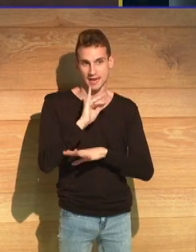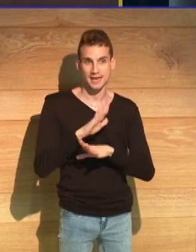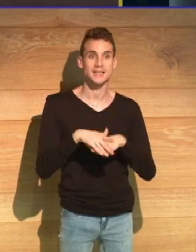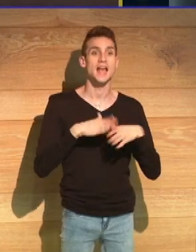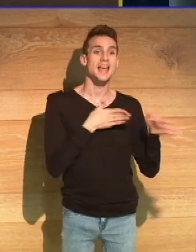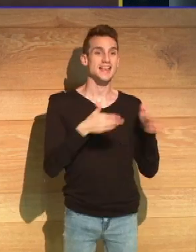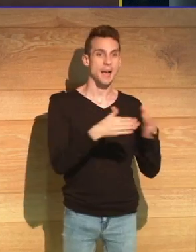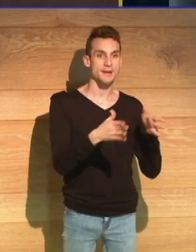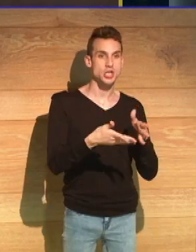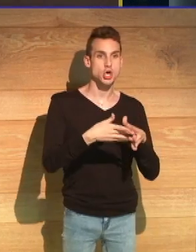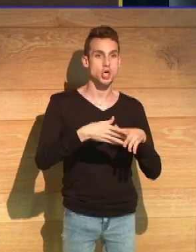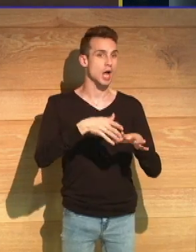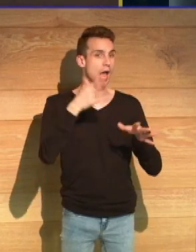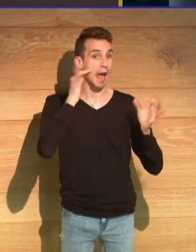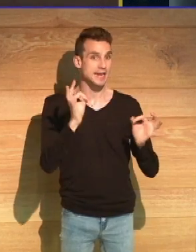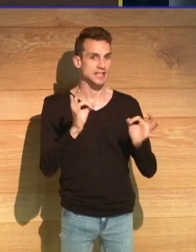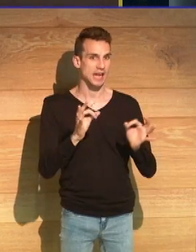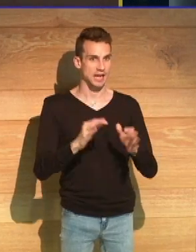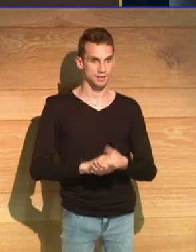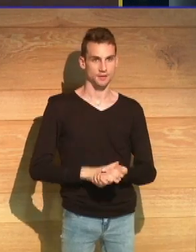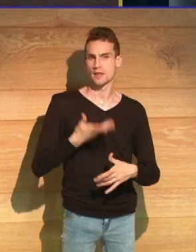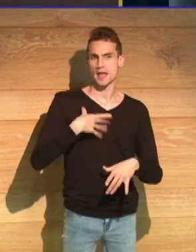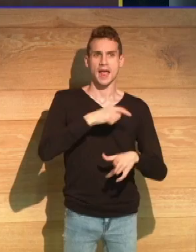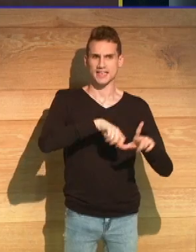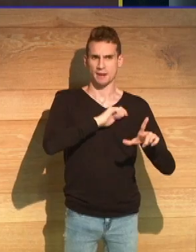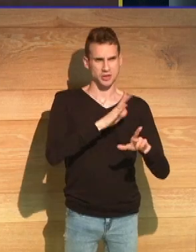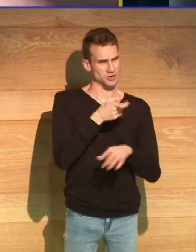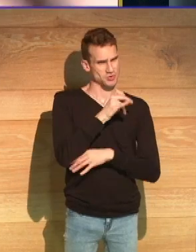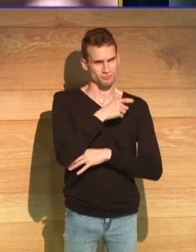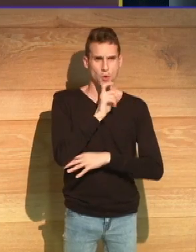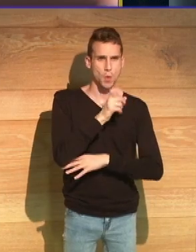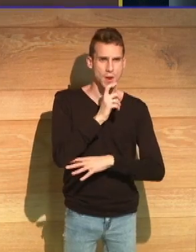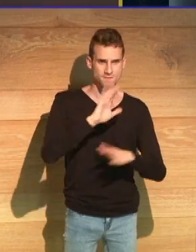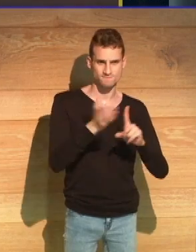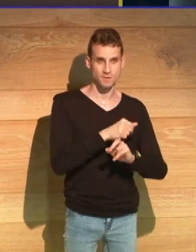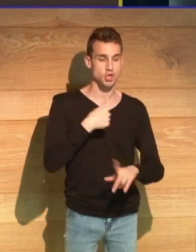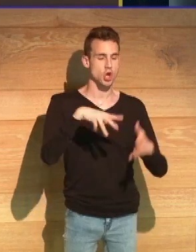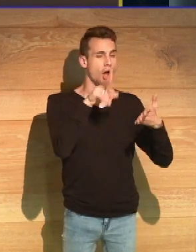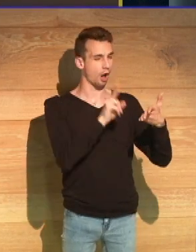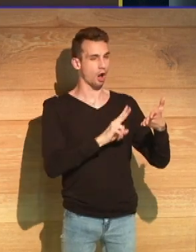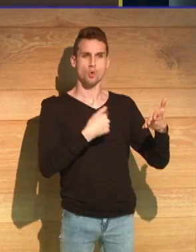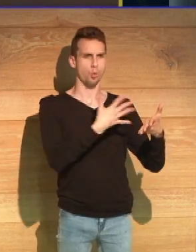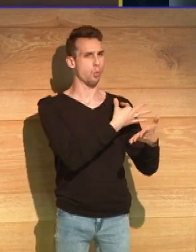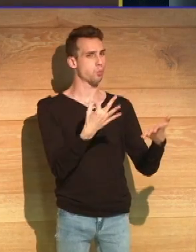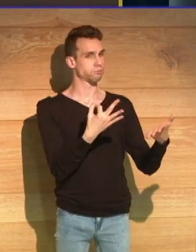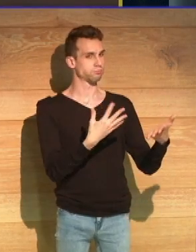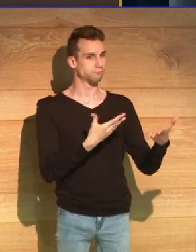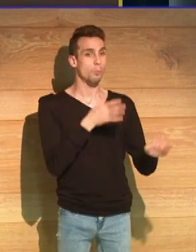critical. Es súper difícil de encontrar en español. Y yo leí todo esto y, wow, eso es perfecto porque